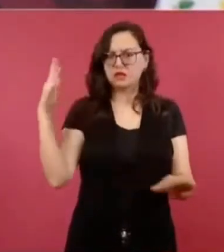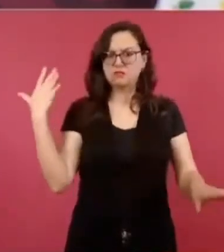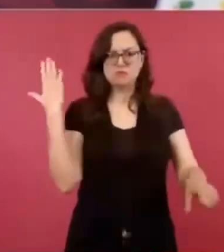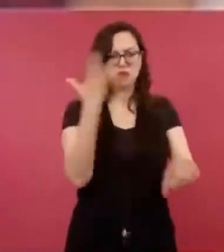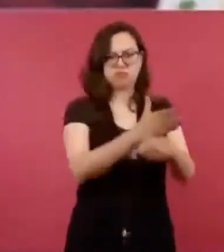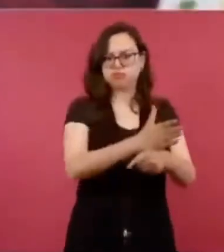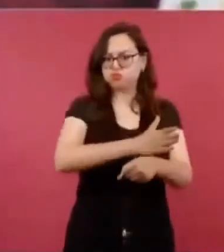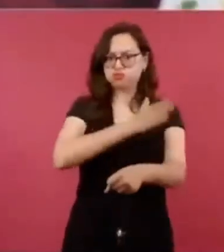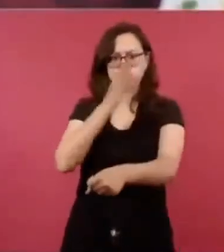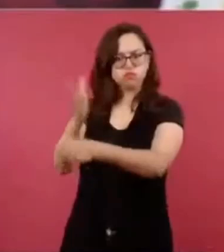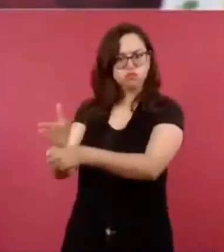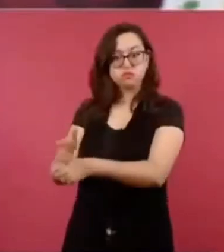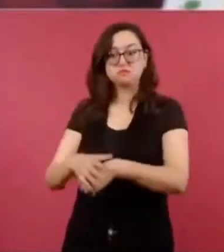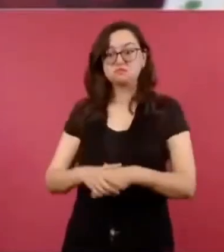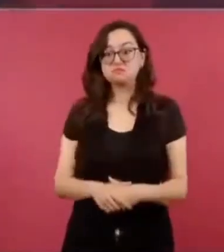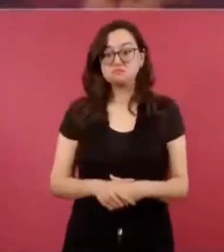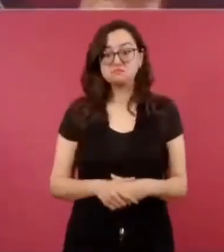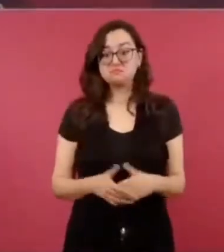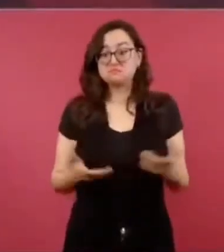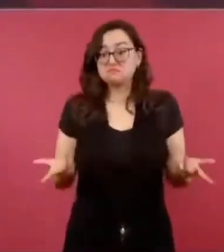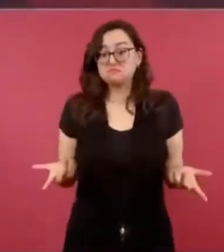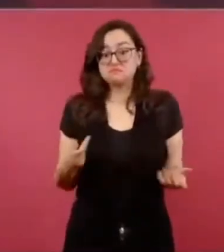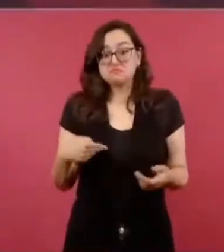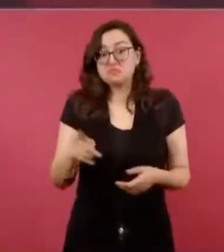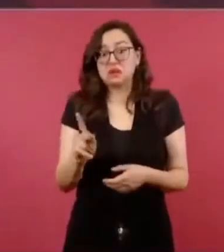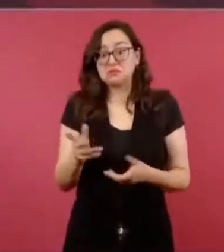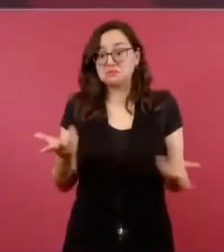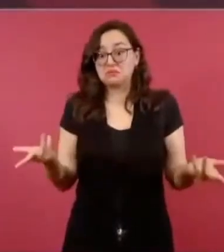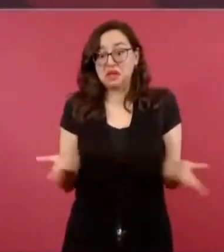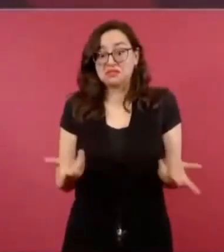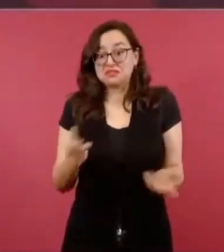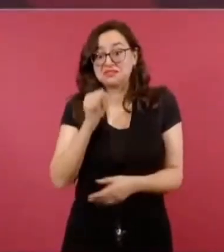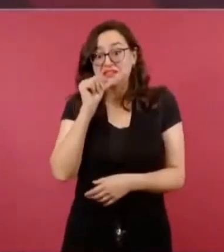Y ahí se terminó todo.